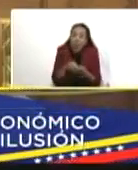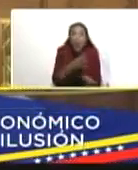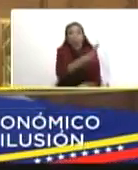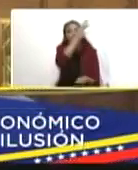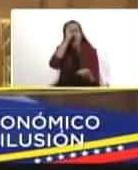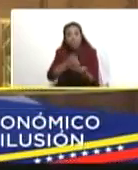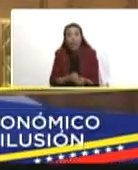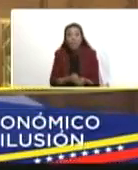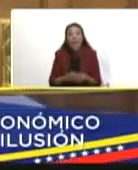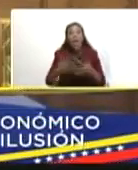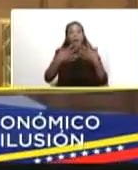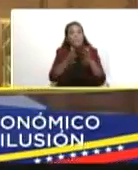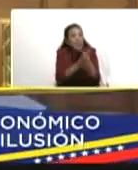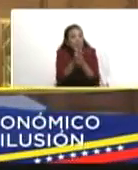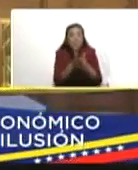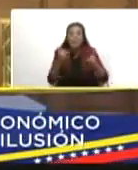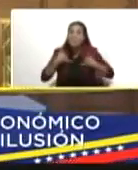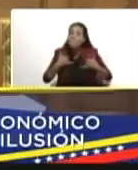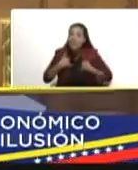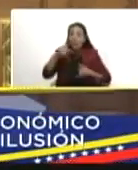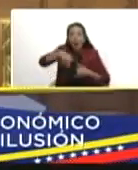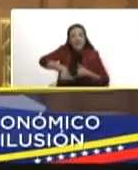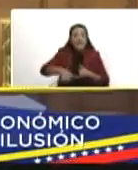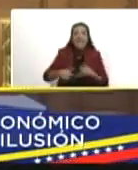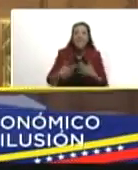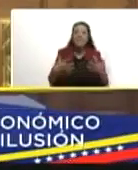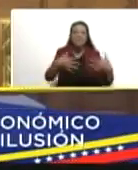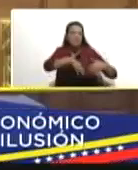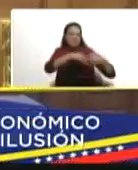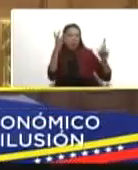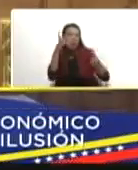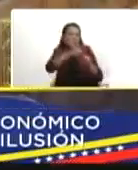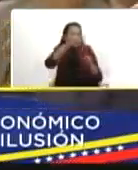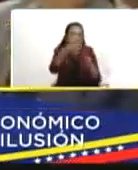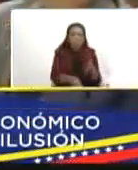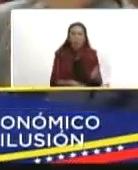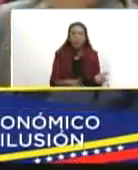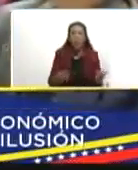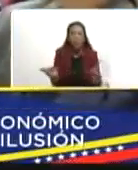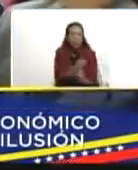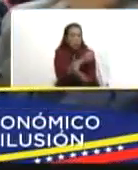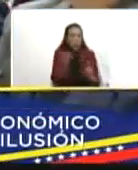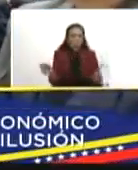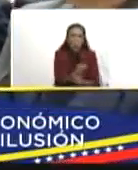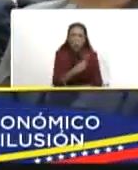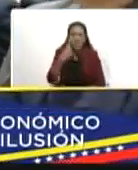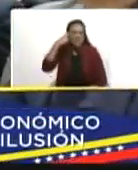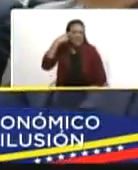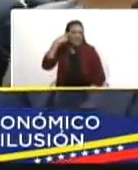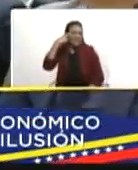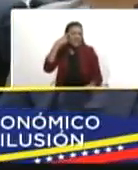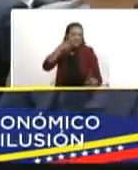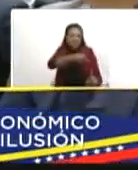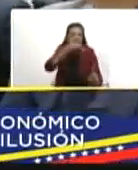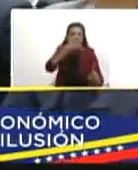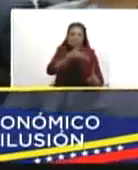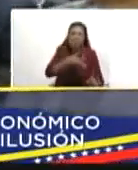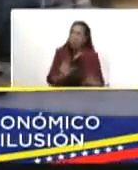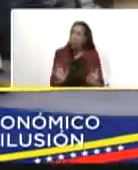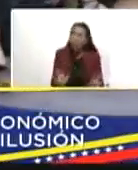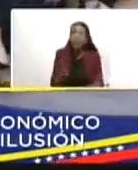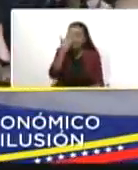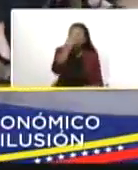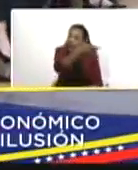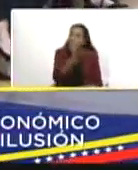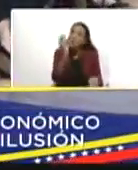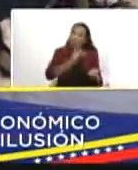venir a un emprendimiento en su tierra sin discriminación sin xenofobia sin persecución ellos